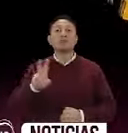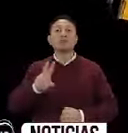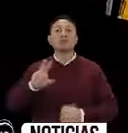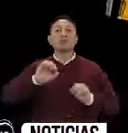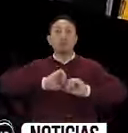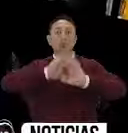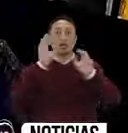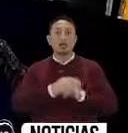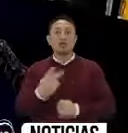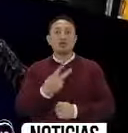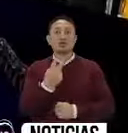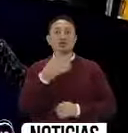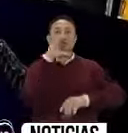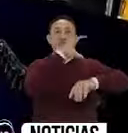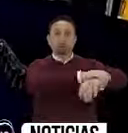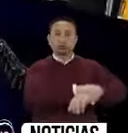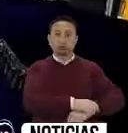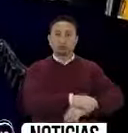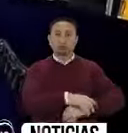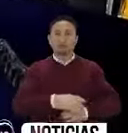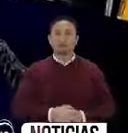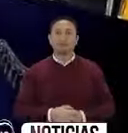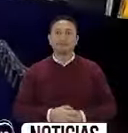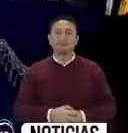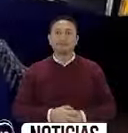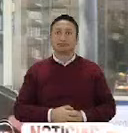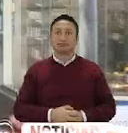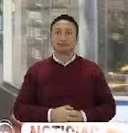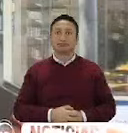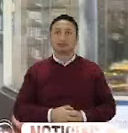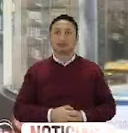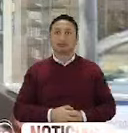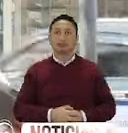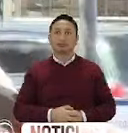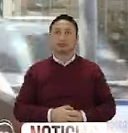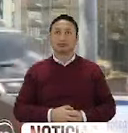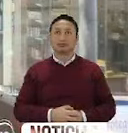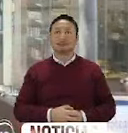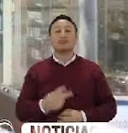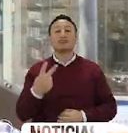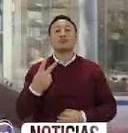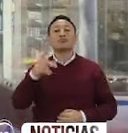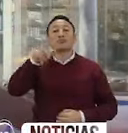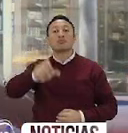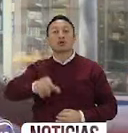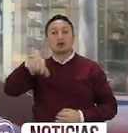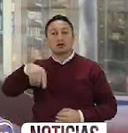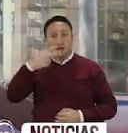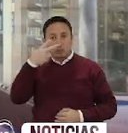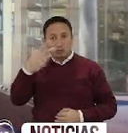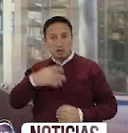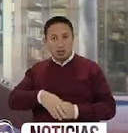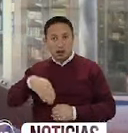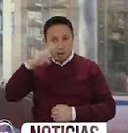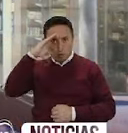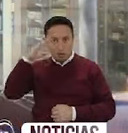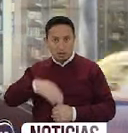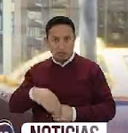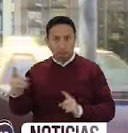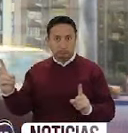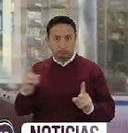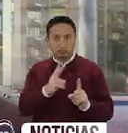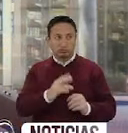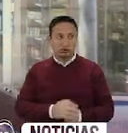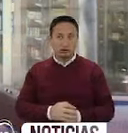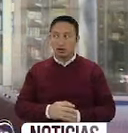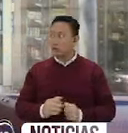fueron aprehendidos los sujetos que atacaron al chofer del bus. Estos sujetos, al notar la presencia policial,